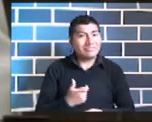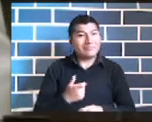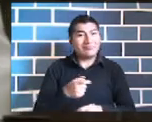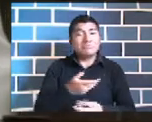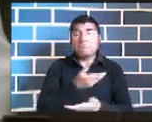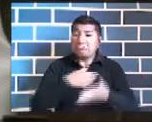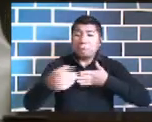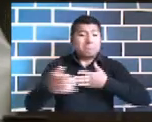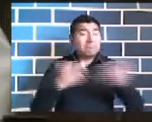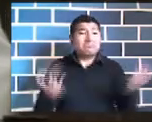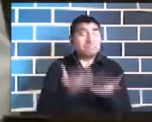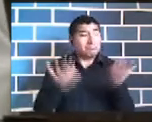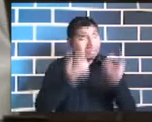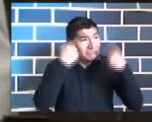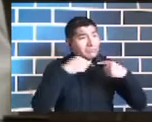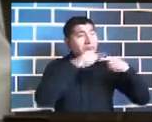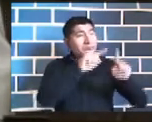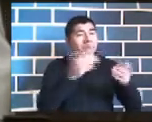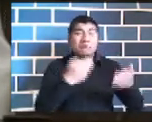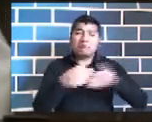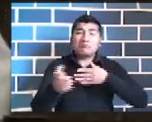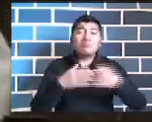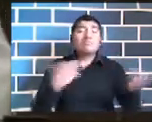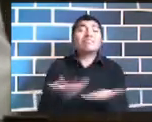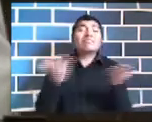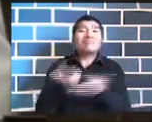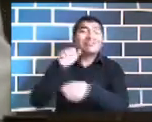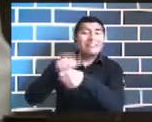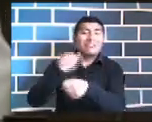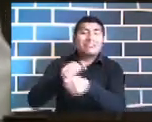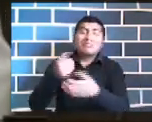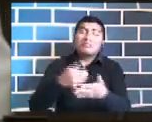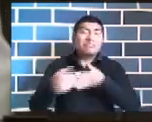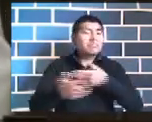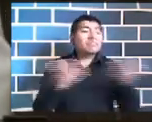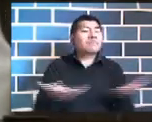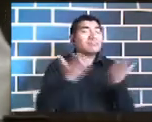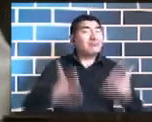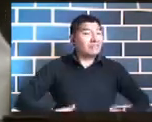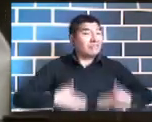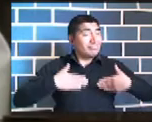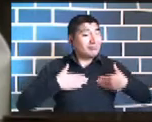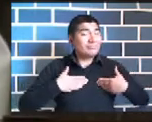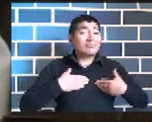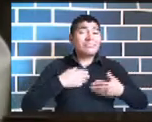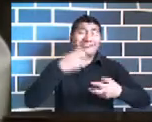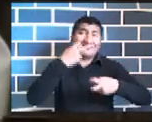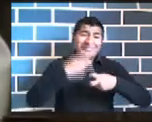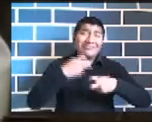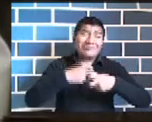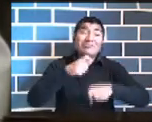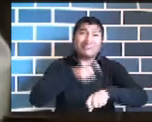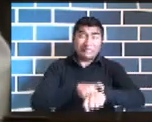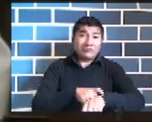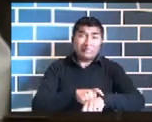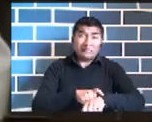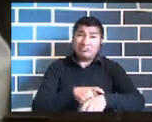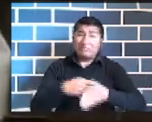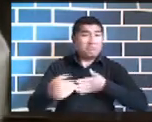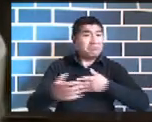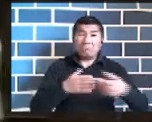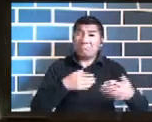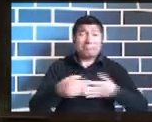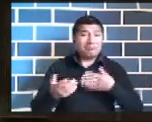donde estemos, allá donde trabajemos, allá donde vivamos, sea la situación que